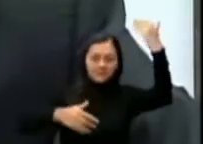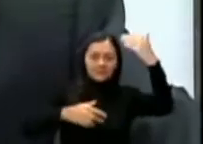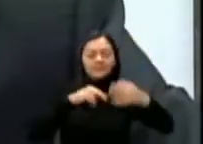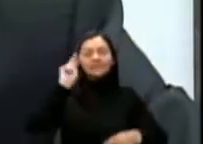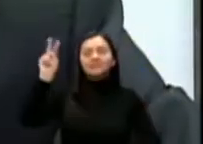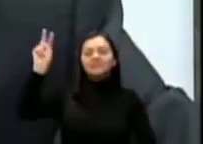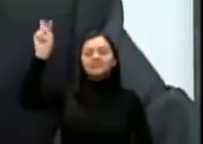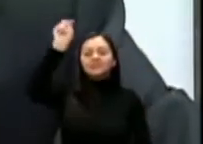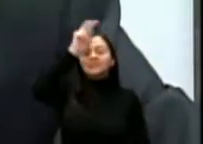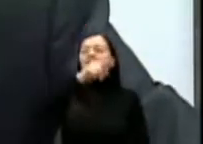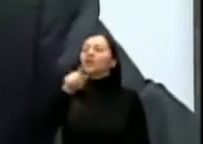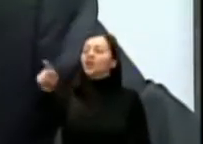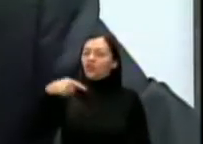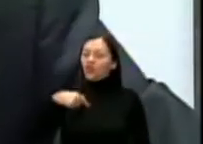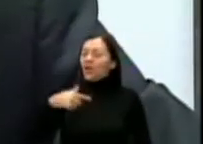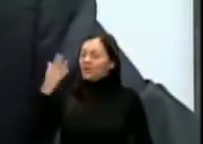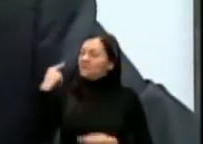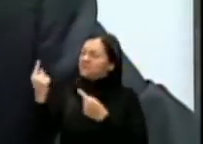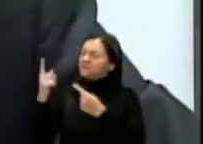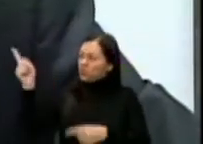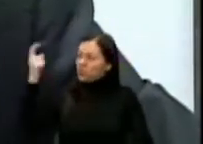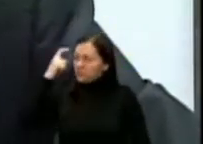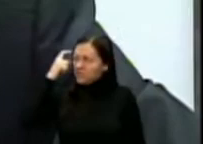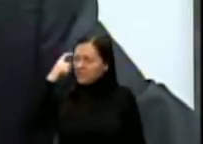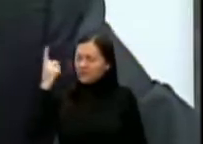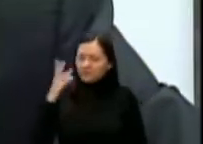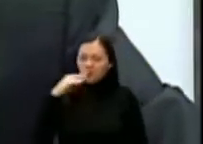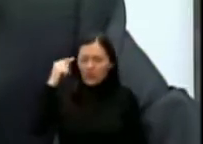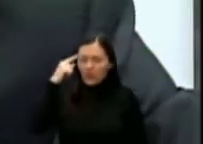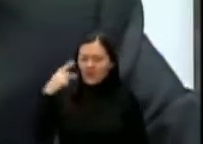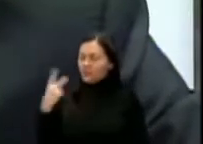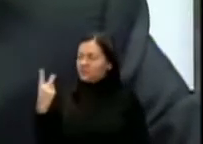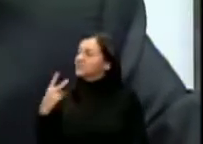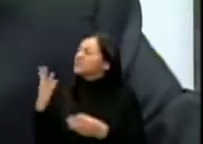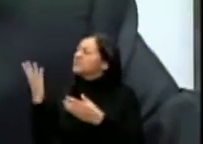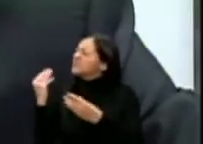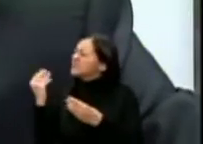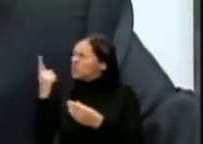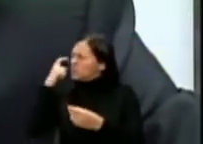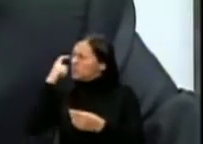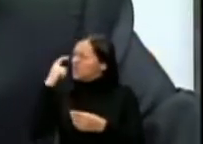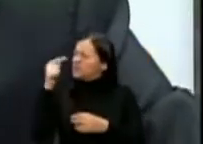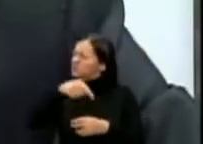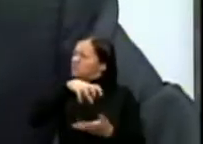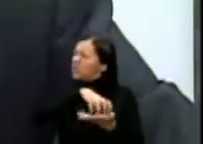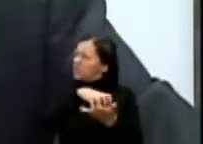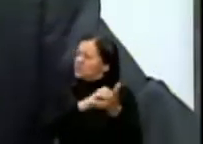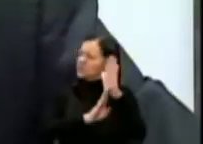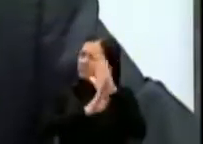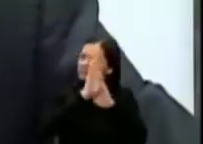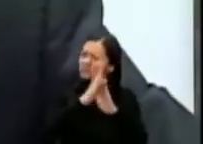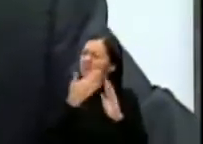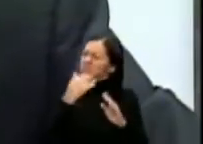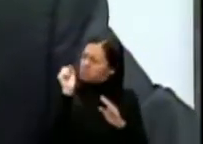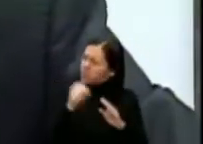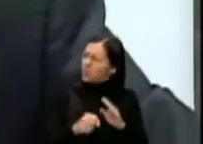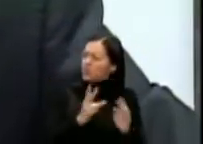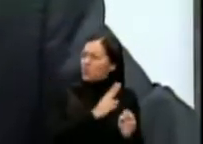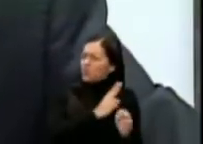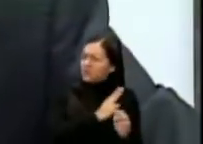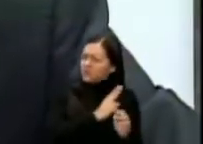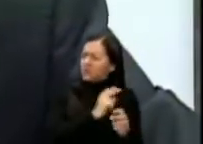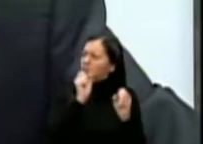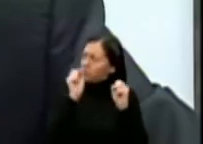yo leo imagínate toda esta provincia con universidad con desarrollo con cambio de